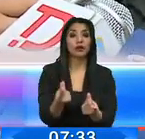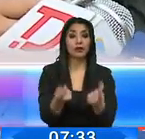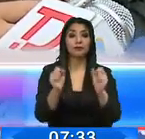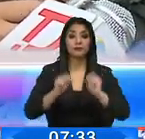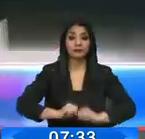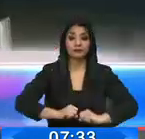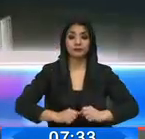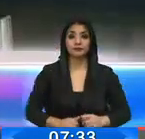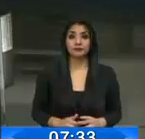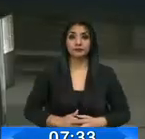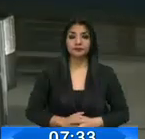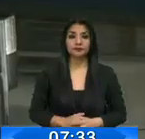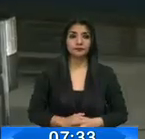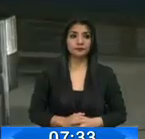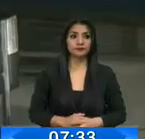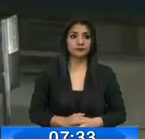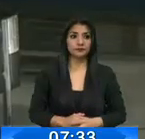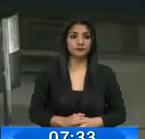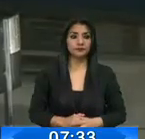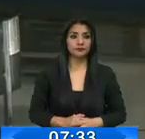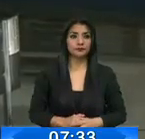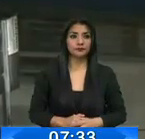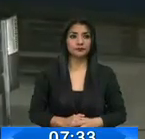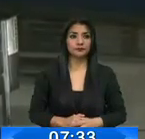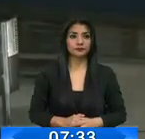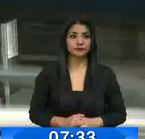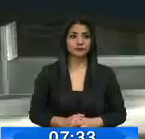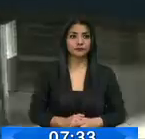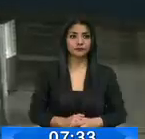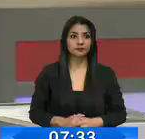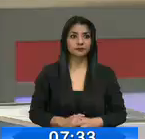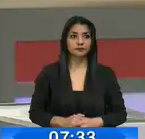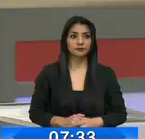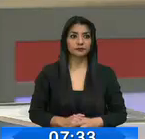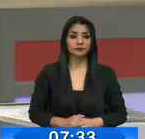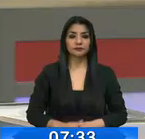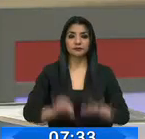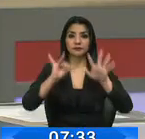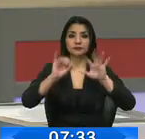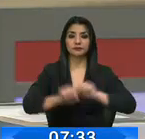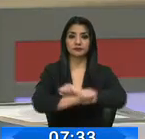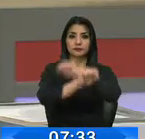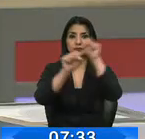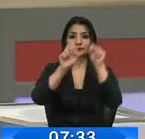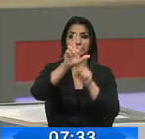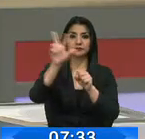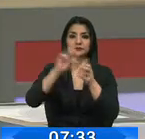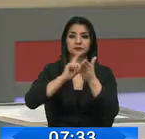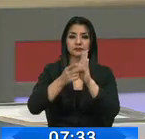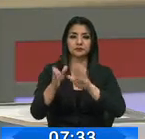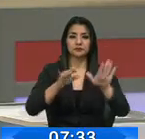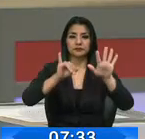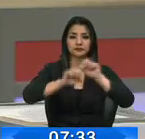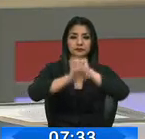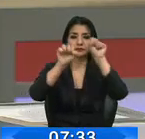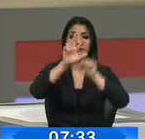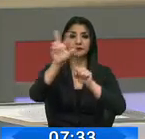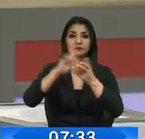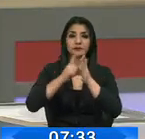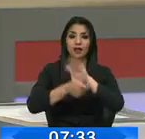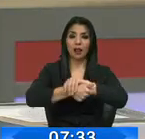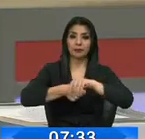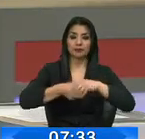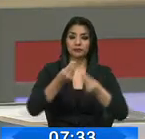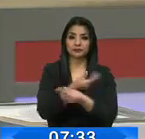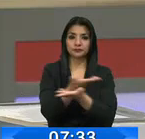y eficiente. En Quito informó Adriana Rojas. Son las 7:33 en la mañana, 6:33 allá en Galápagos. Tiempo